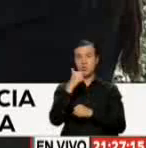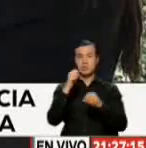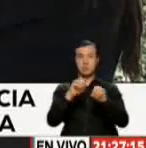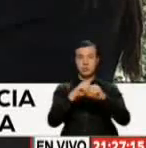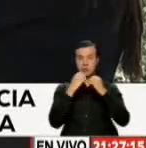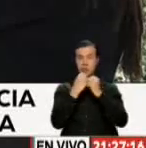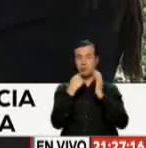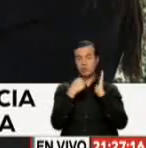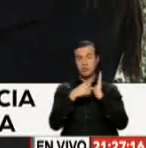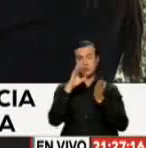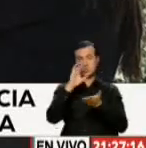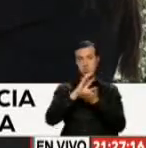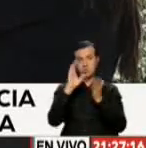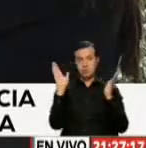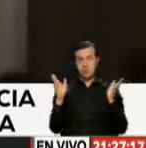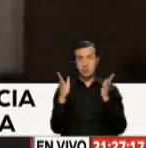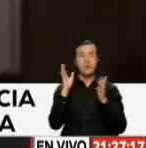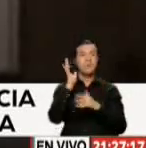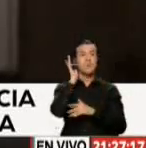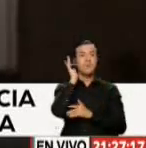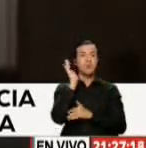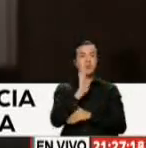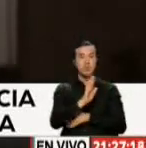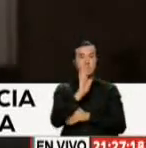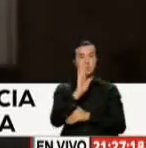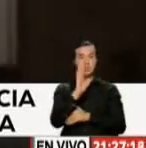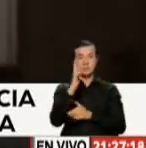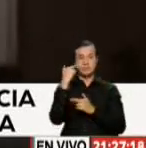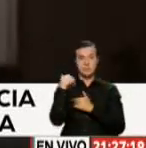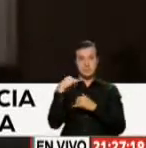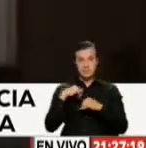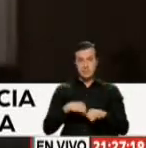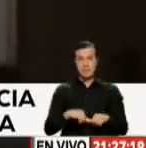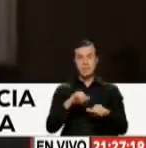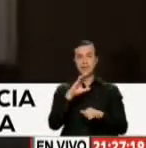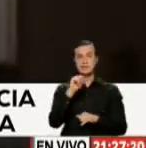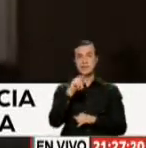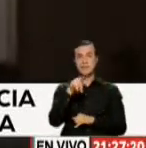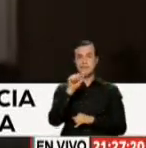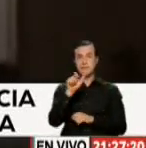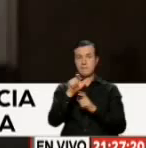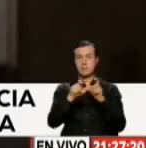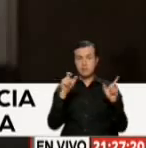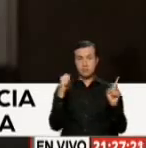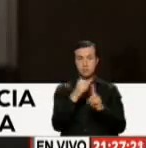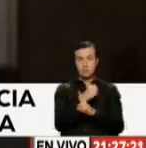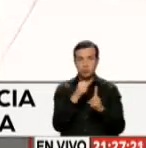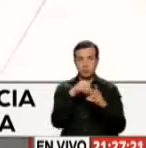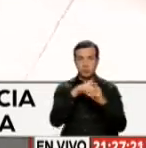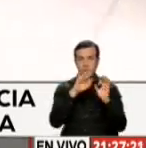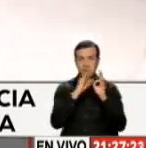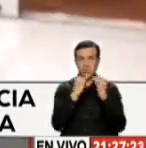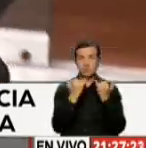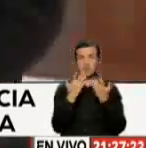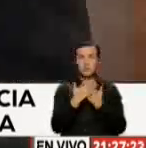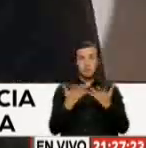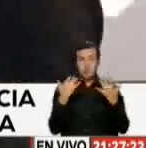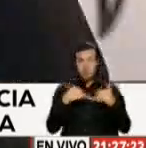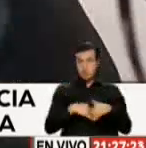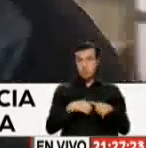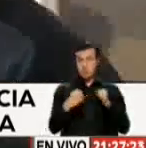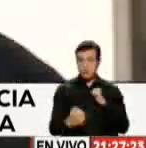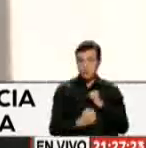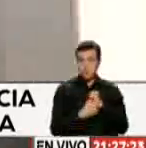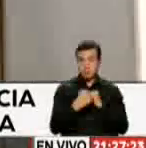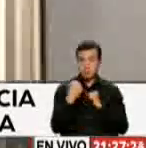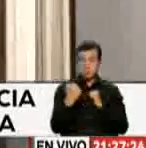organizaciones como el Centro de Promoción y Acción de la Mujer, que depende de esta cartera de Estado. El CEPAM atiende a víctimas de violencia intrafamiliar y hoy quieren saber si seguirán contando